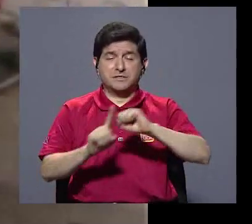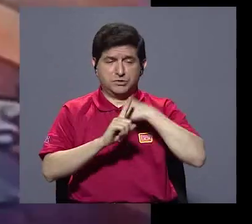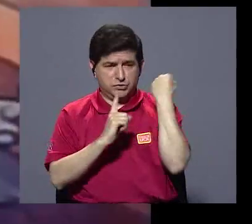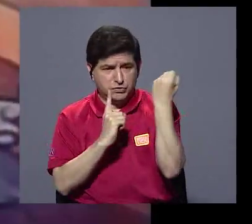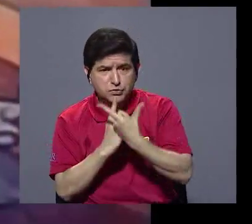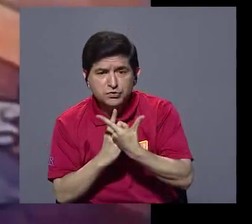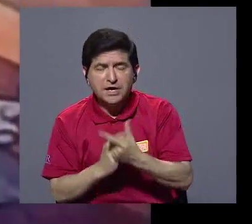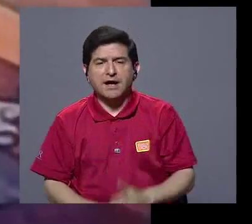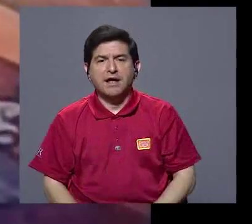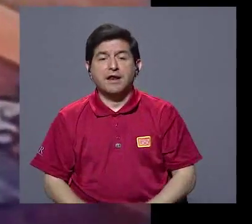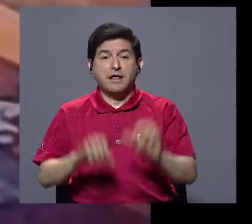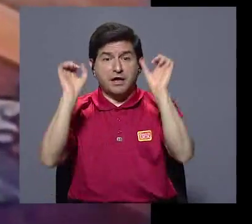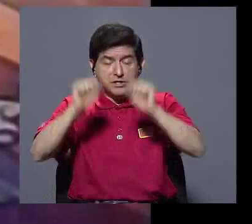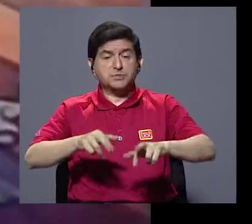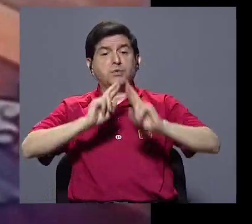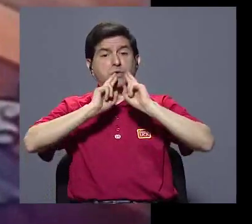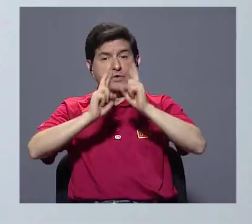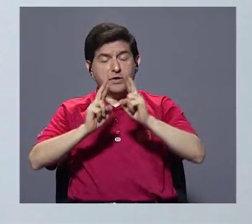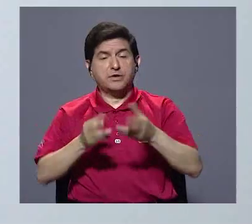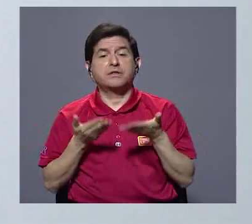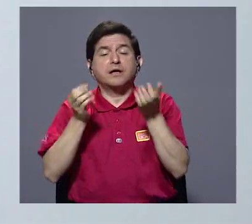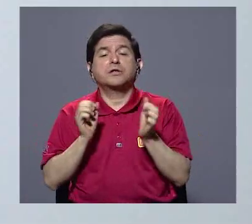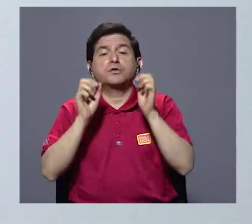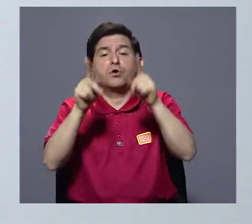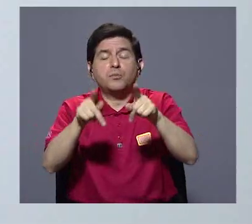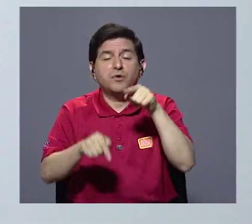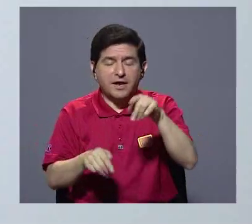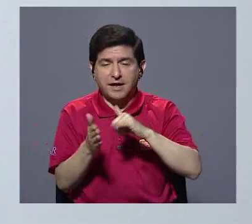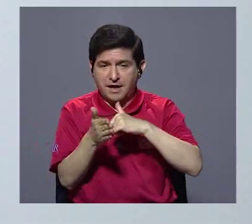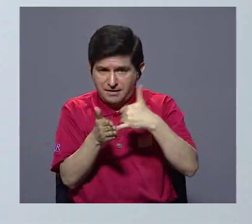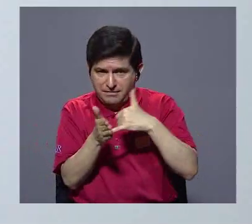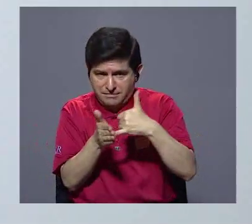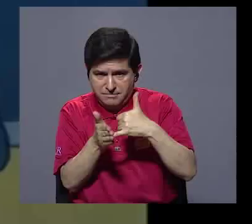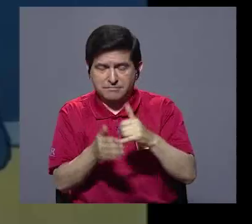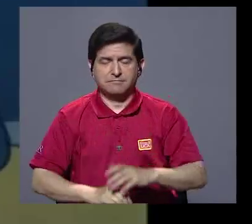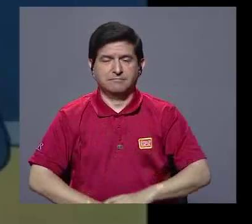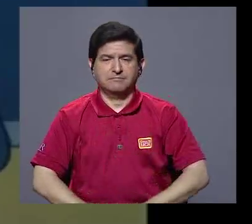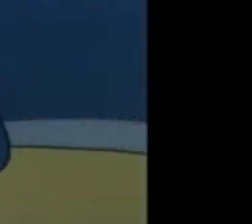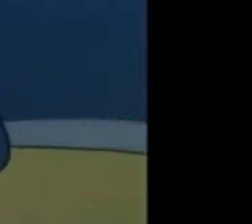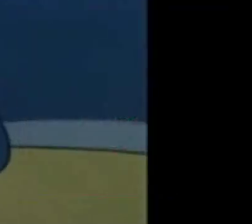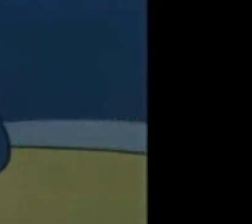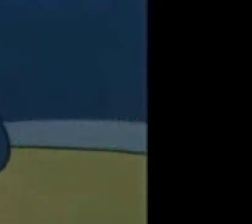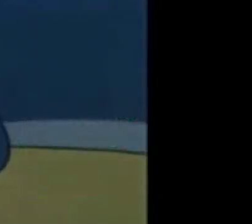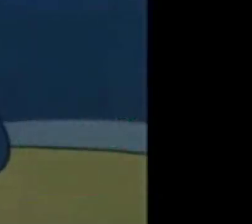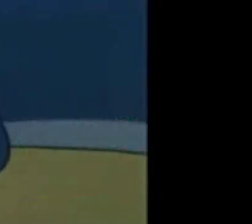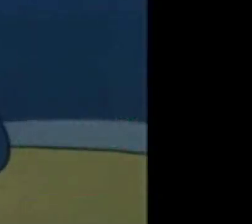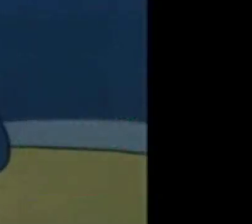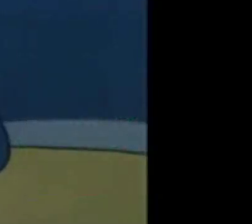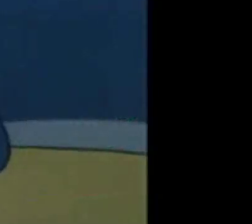es que podamos responder con oportunidades a esas vulnerabilidades.